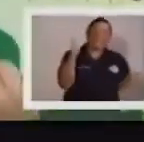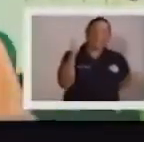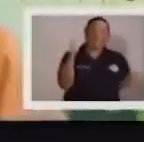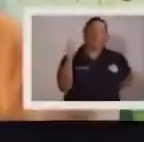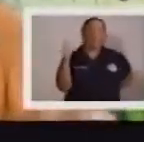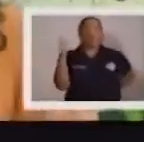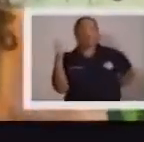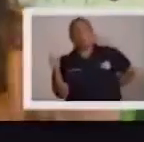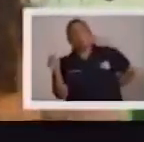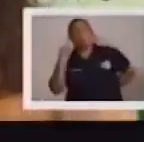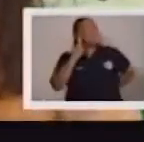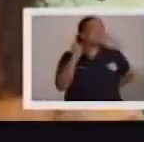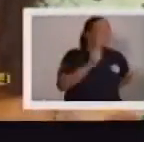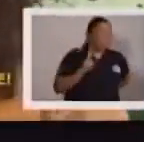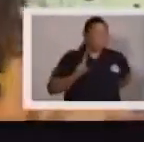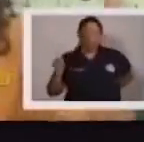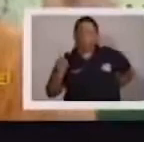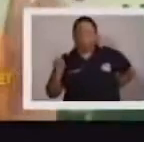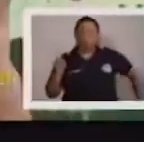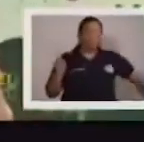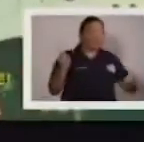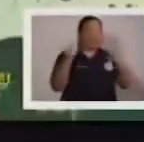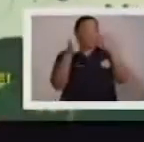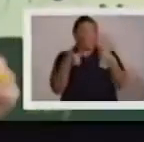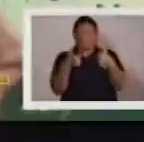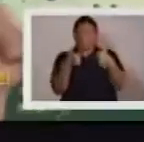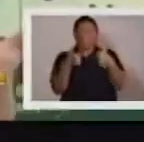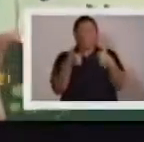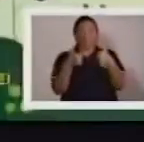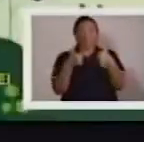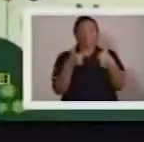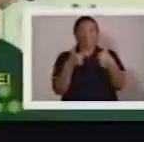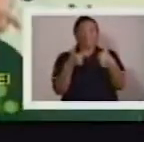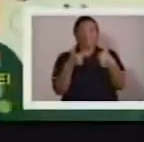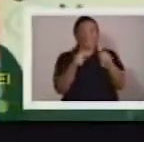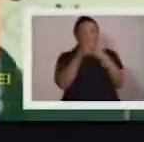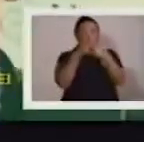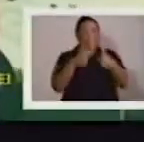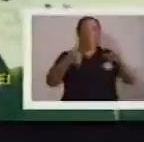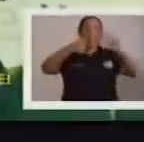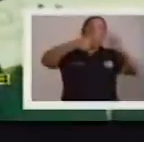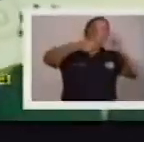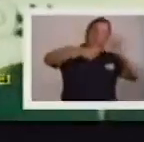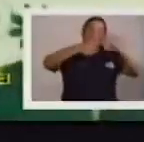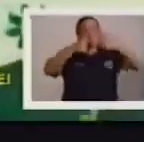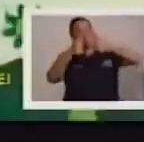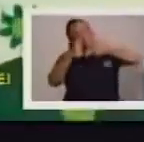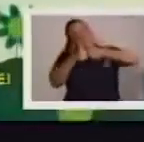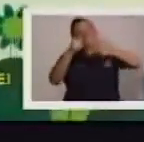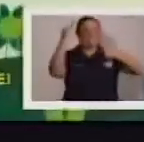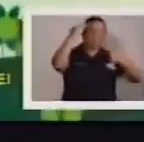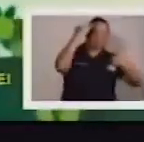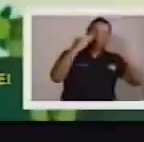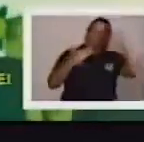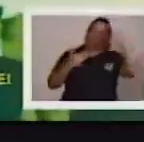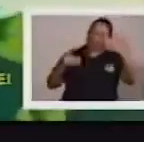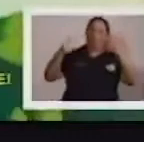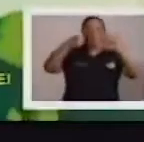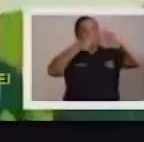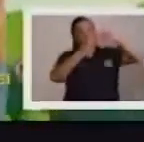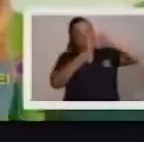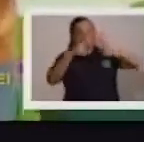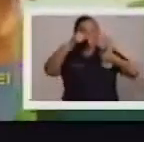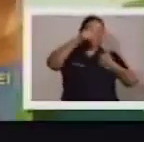pulgar, ¿dónde está? Aquí estoy. Gusto en